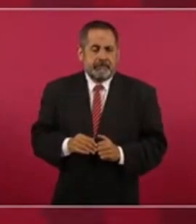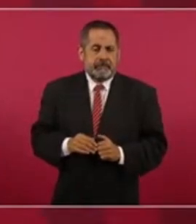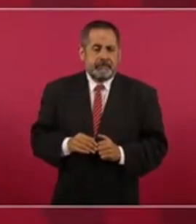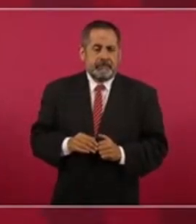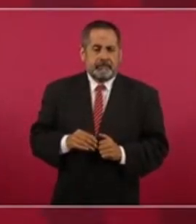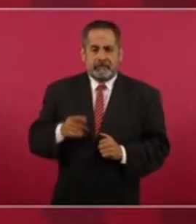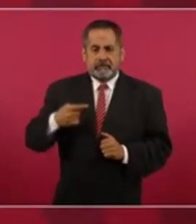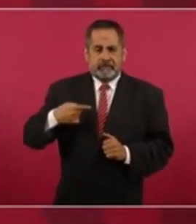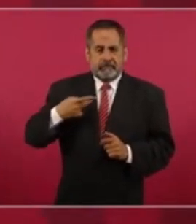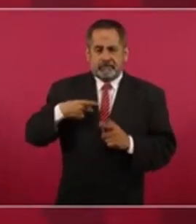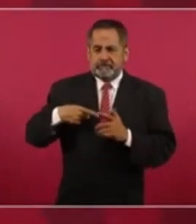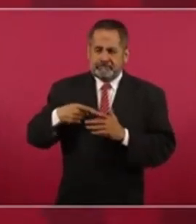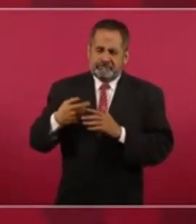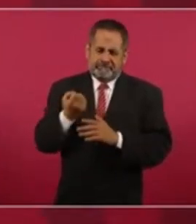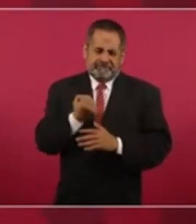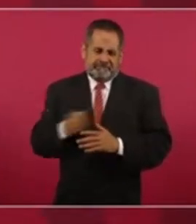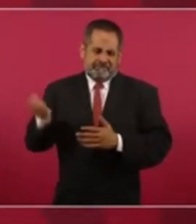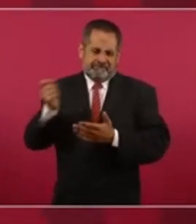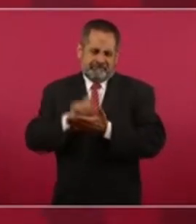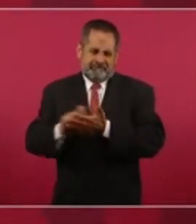Los grandes escritores